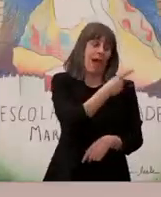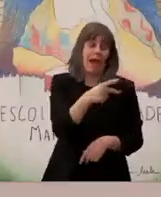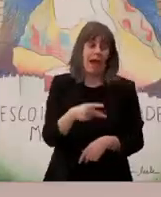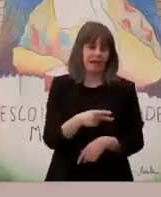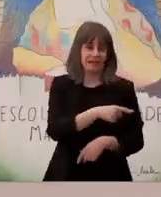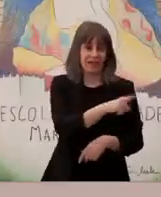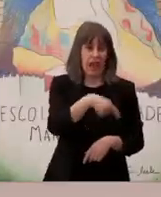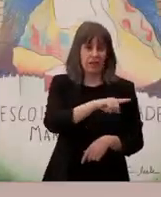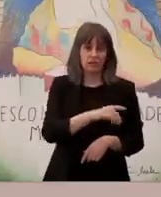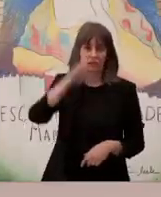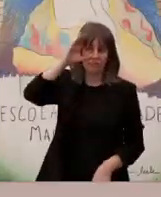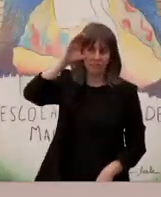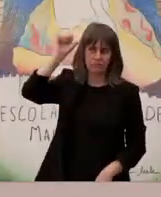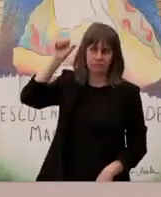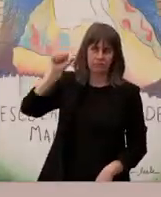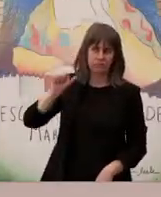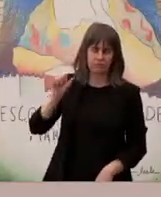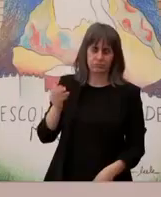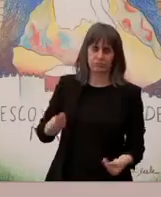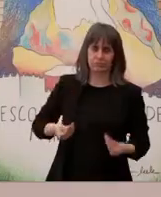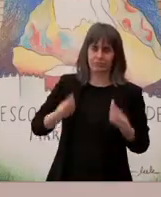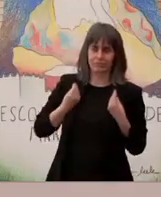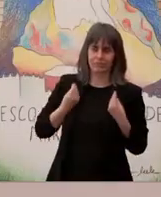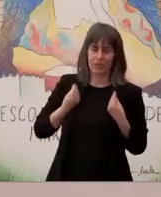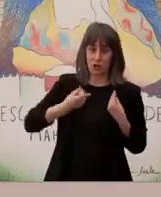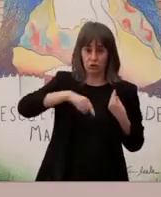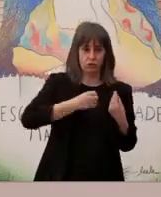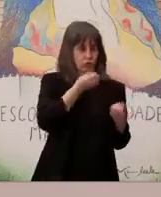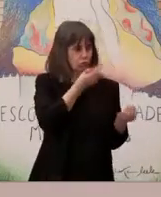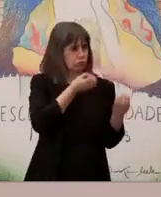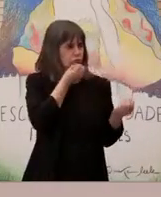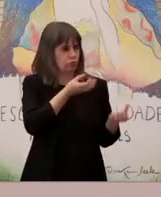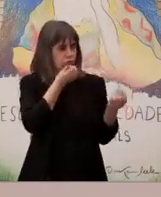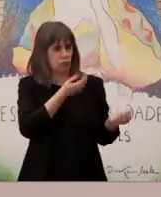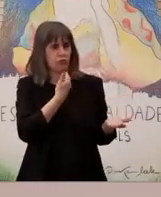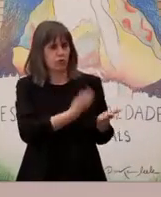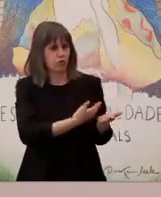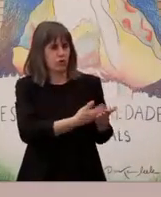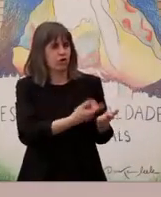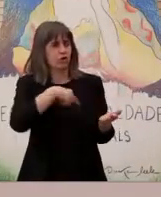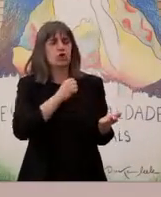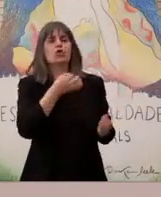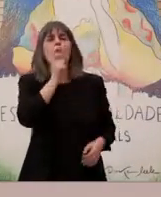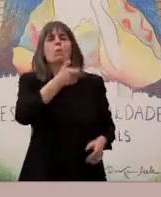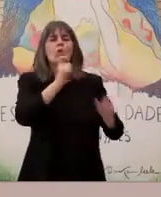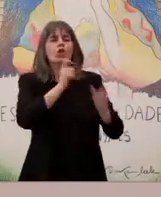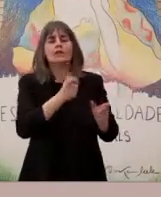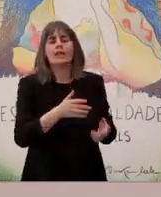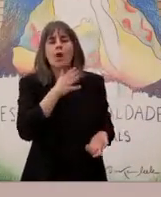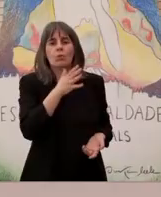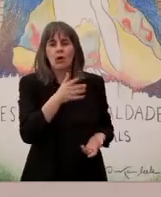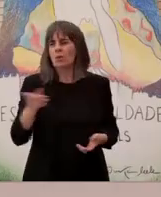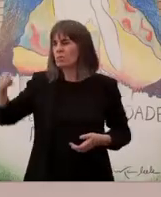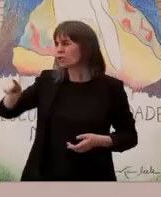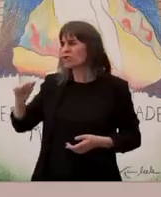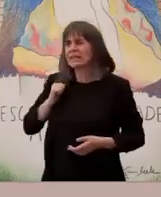asombrados a las rosas esos argumentos Por qué teníamos Por qué protestábamos si ustedes todo